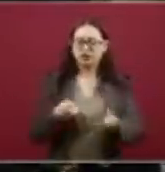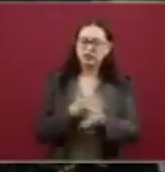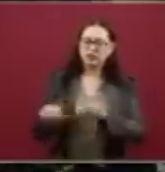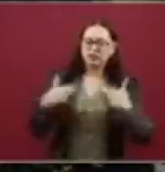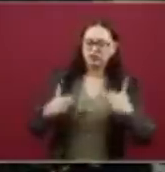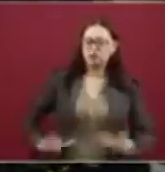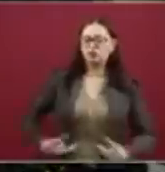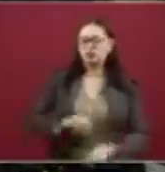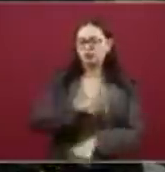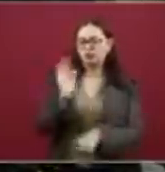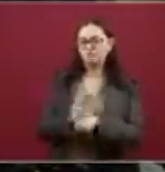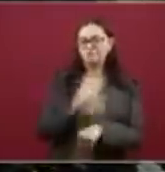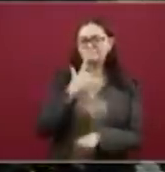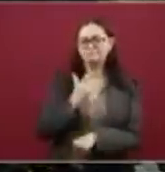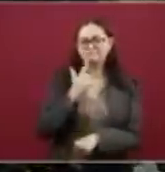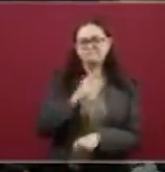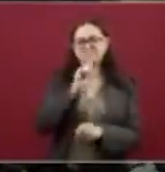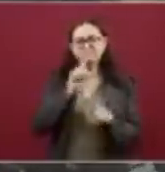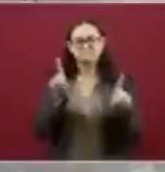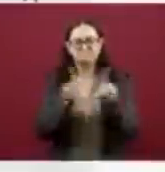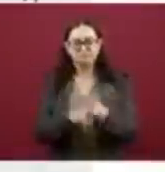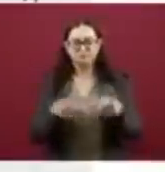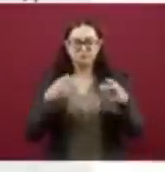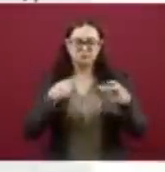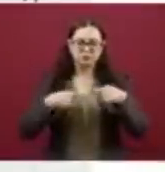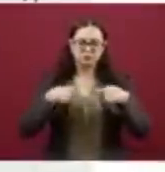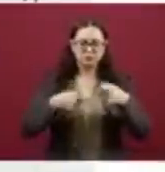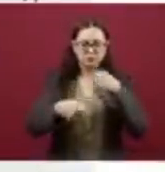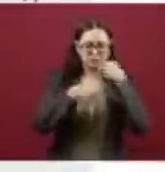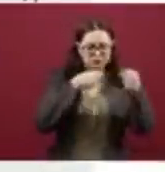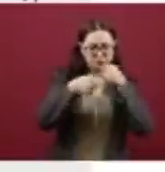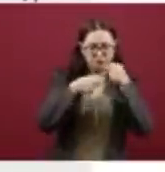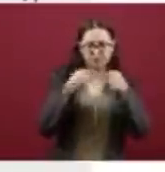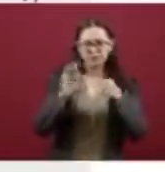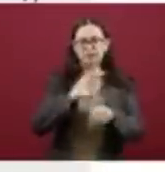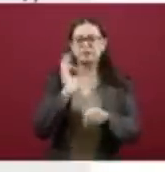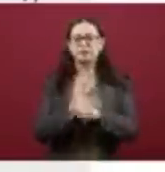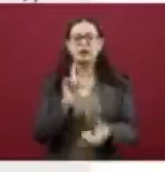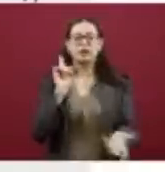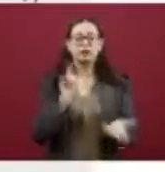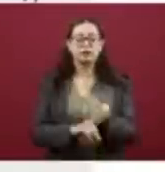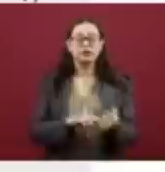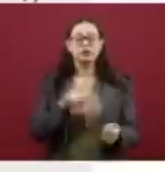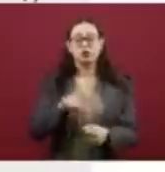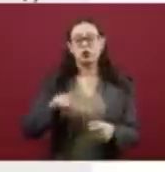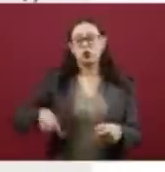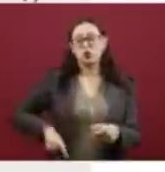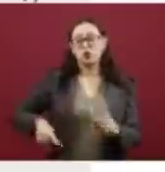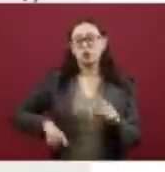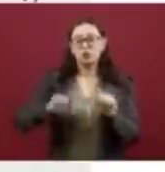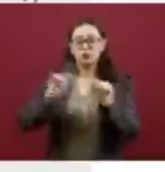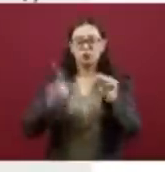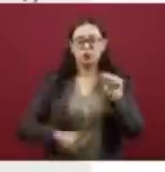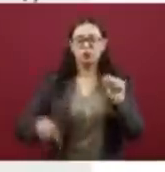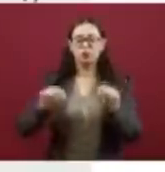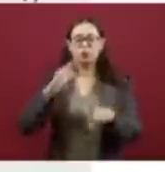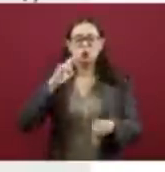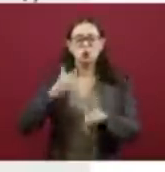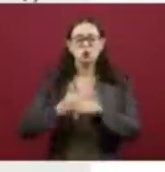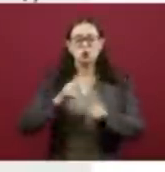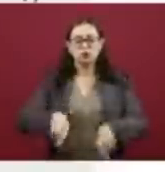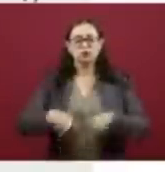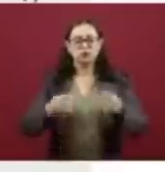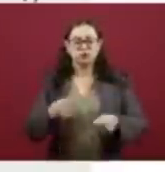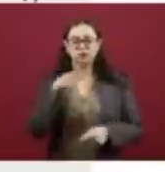los Derechos Humanos y de Periodistas. En esta ley se establece como una responsabilidad del Estado el garantizar la vida, la